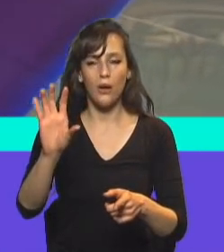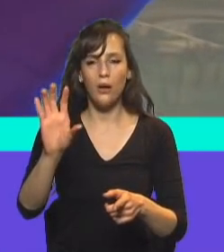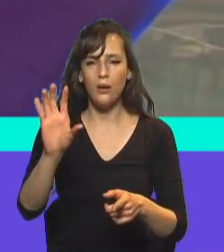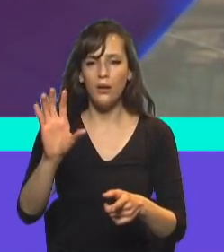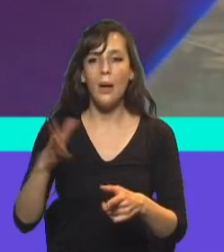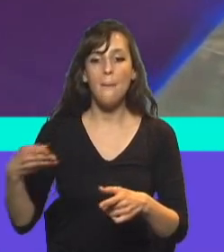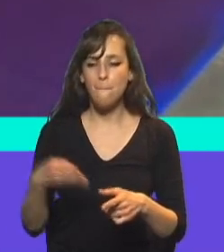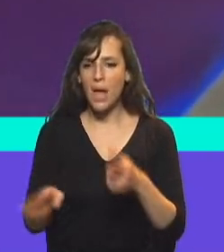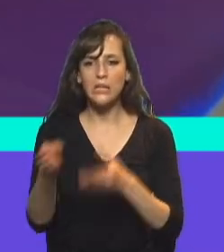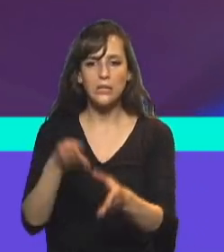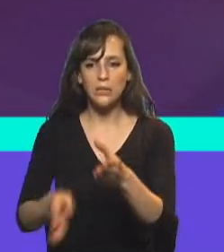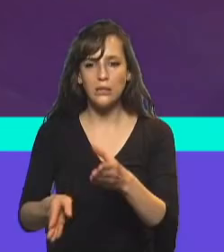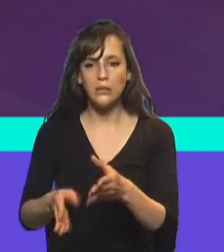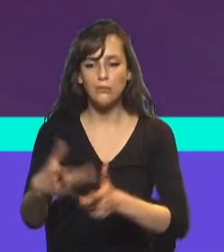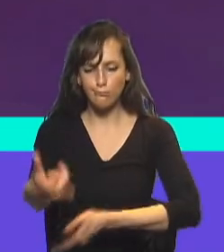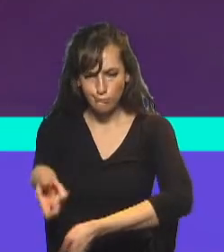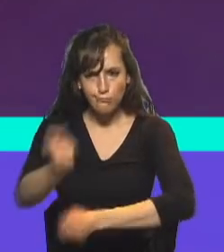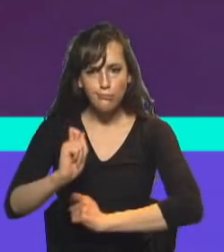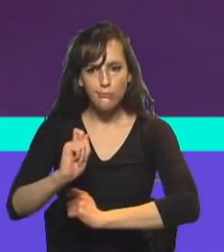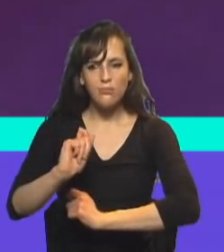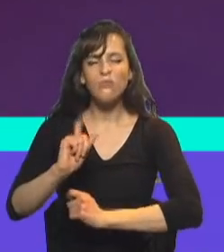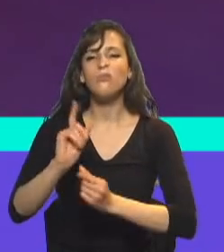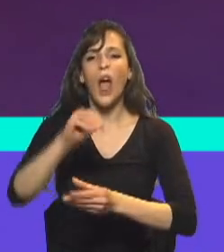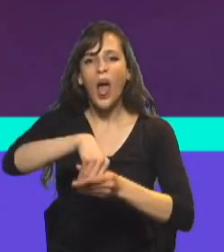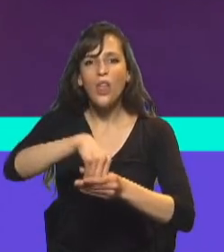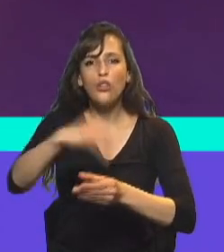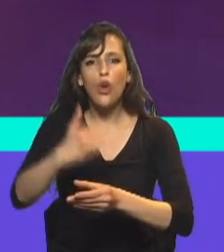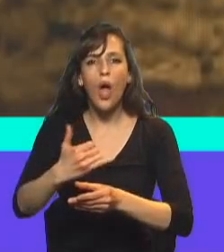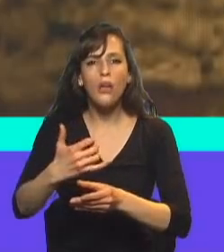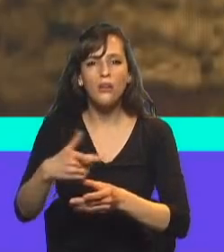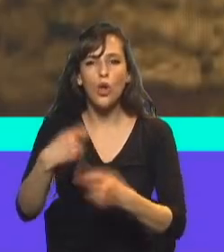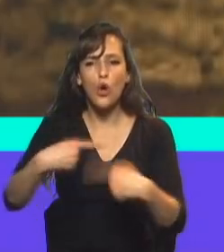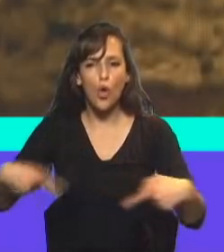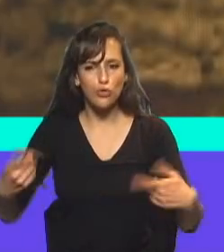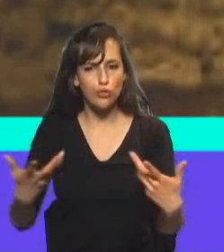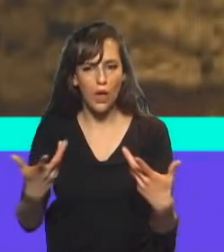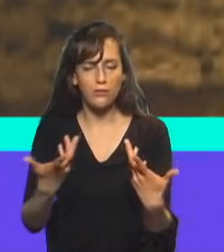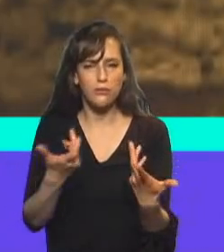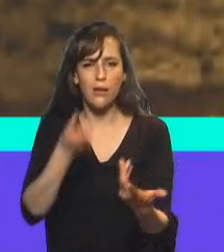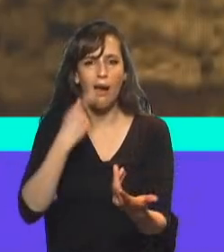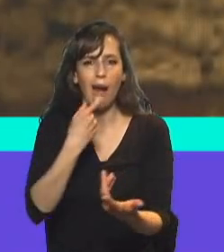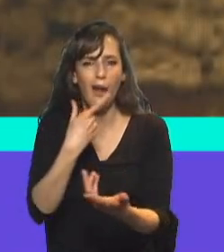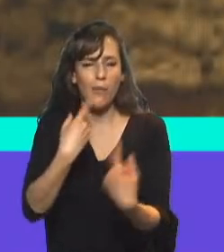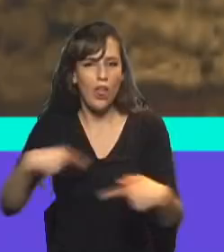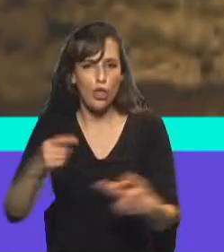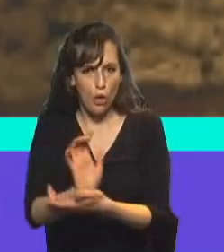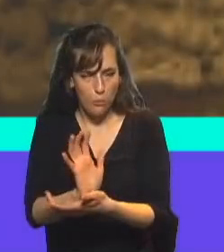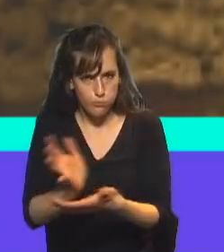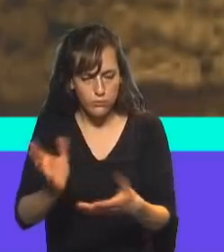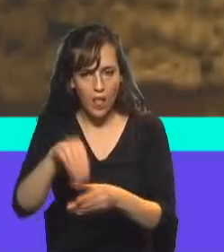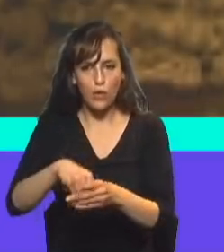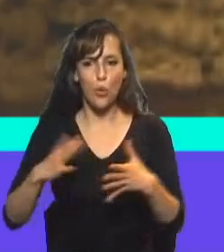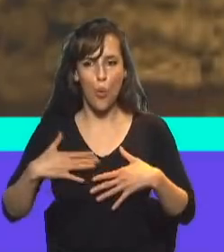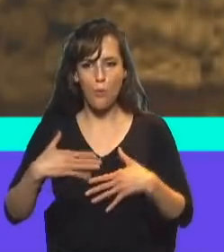Bueno, ¿de dónde vienen los peces? ¿Sobre qué peces? Bueno, sobre peces que venían de un río como este. La verdad es que la situación del río